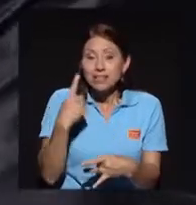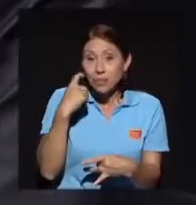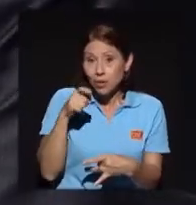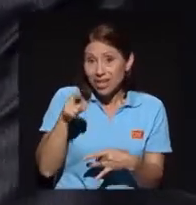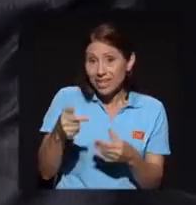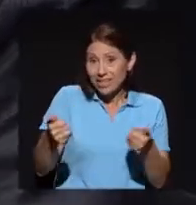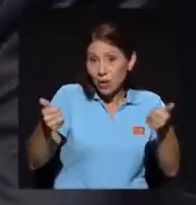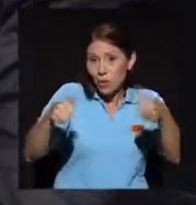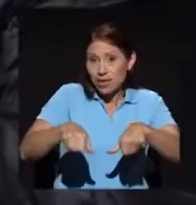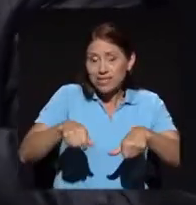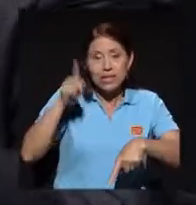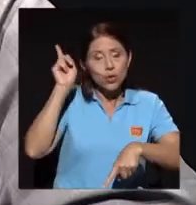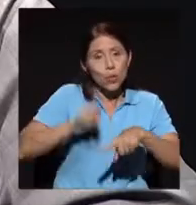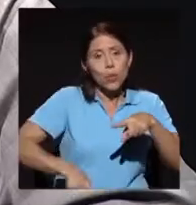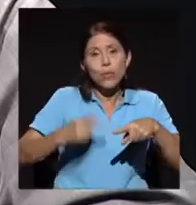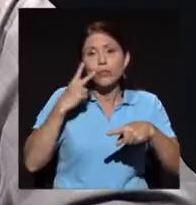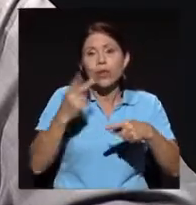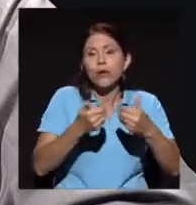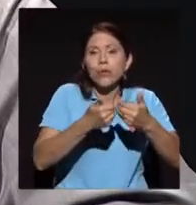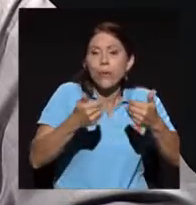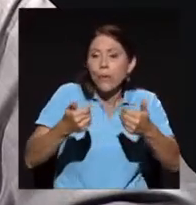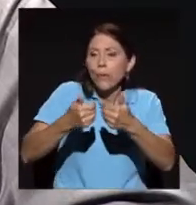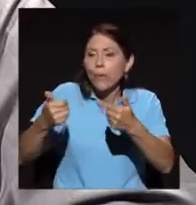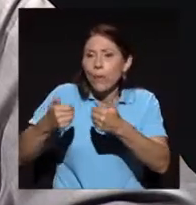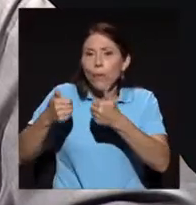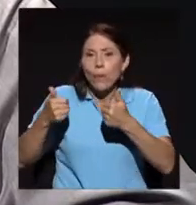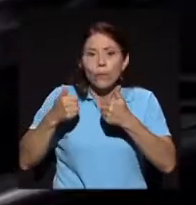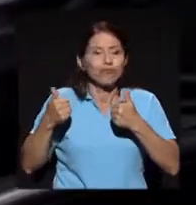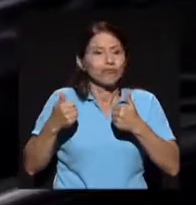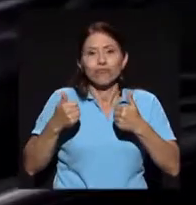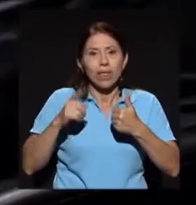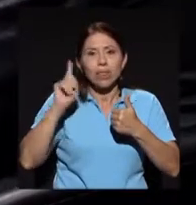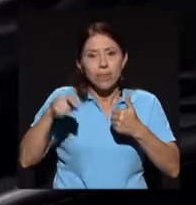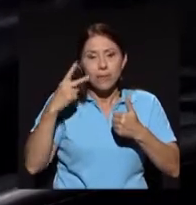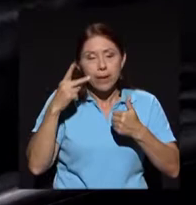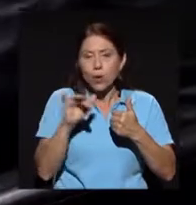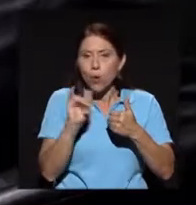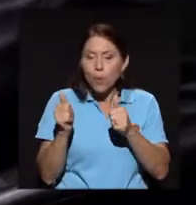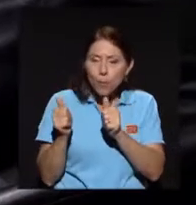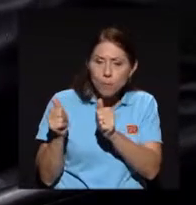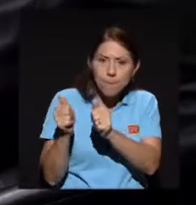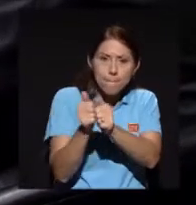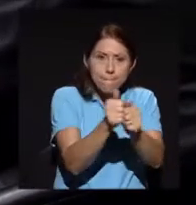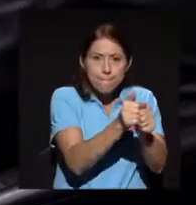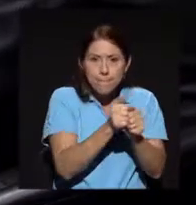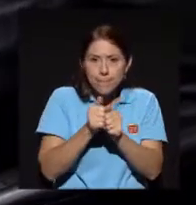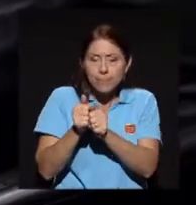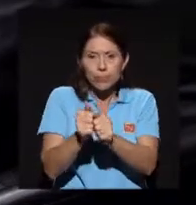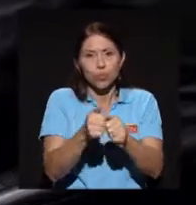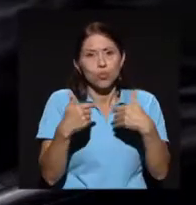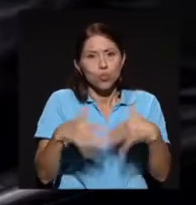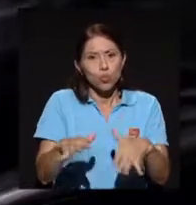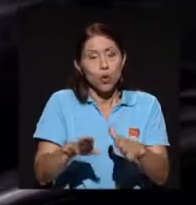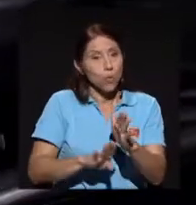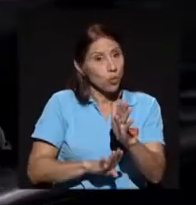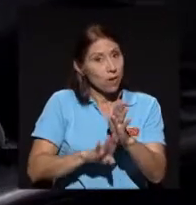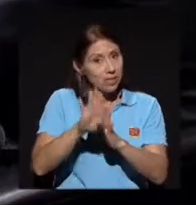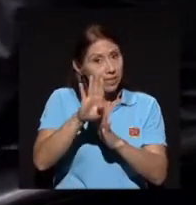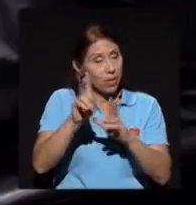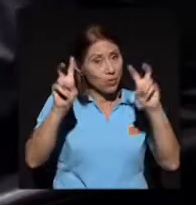compartimientos estancos sino como conjunto es muy avanzado en el tema de infraestructura